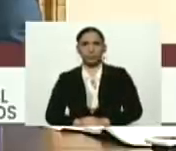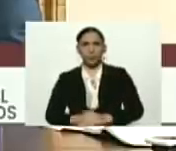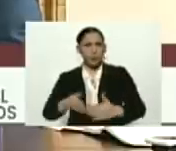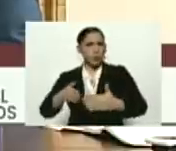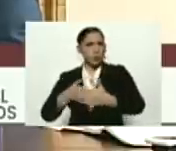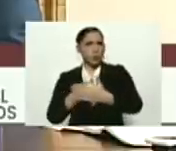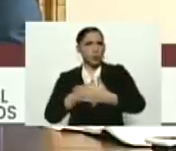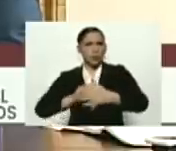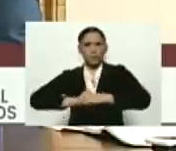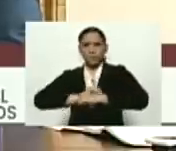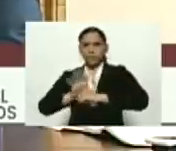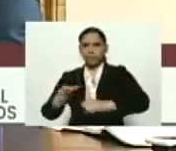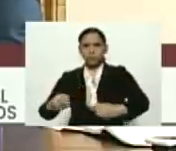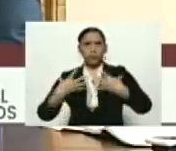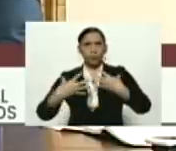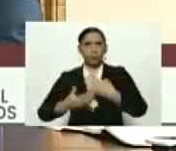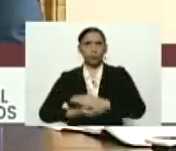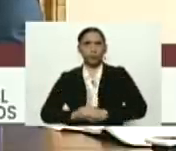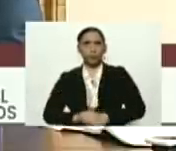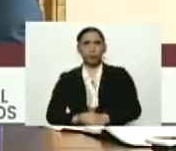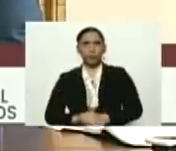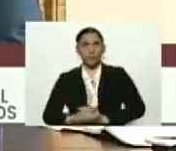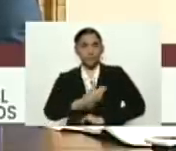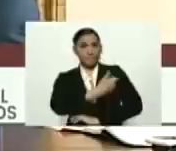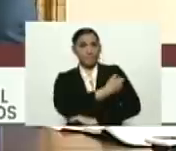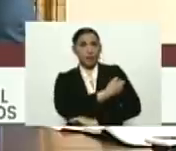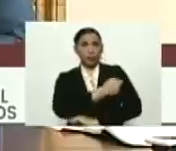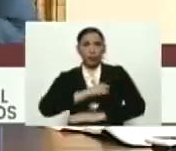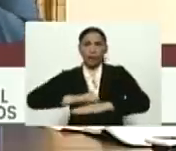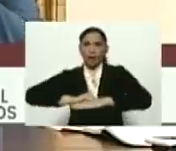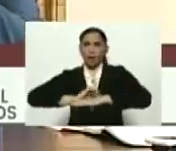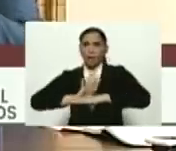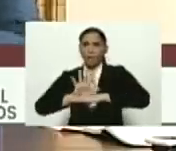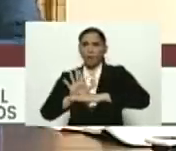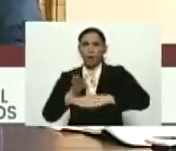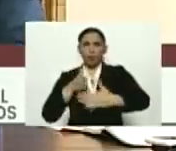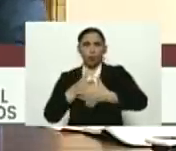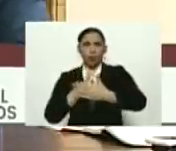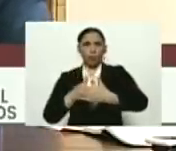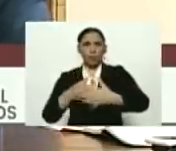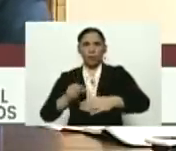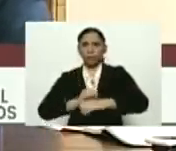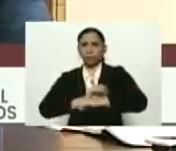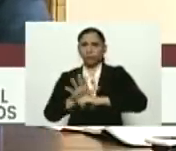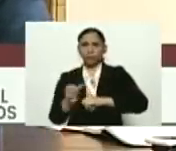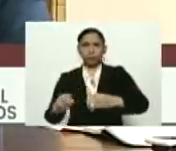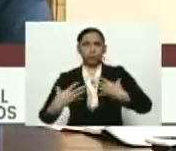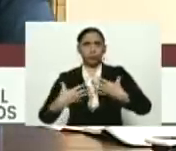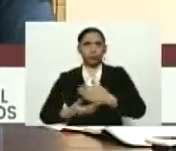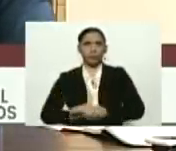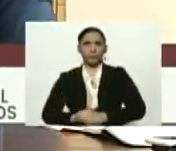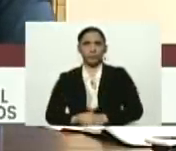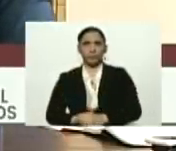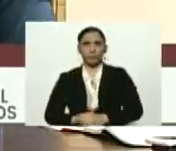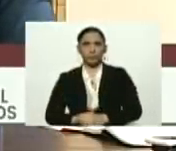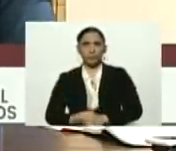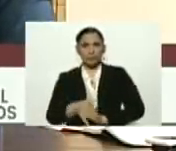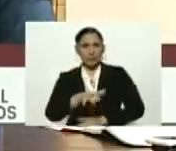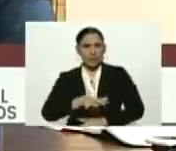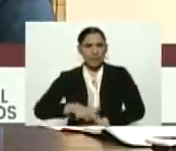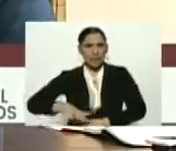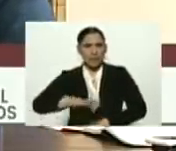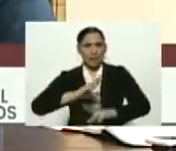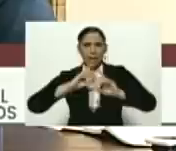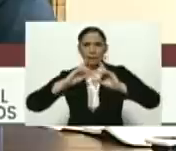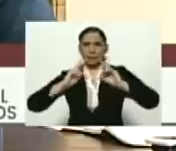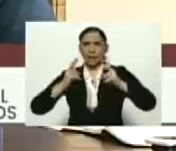contra el coronavirus, en la vacuna ALBA contra el coronavirus, en el campo